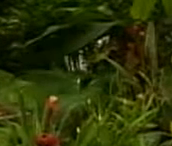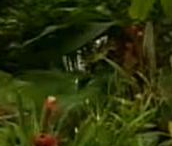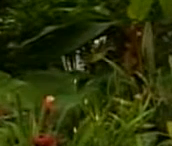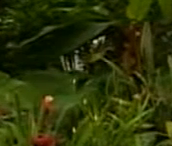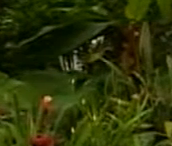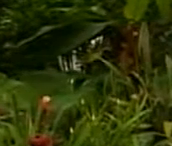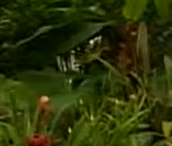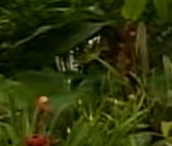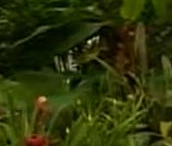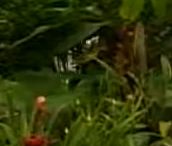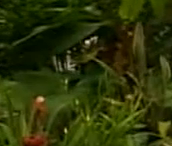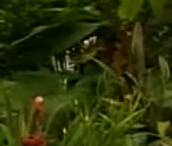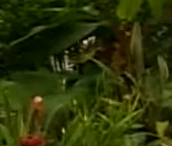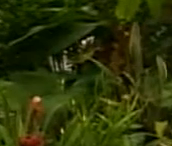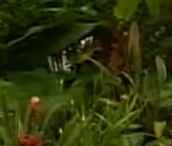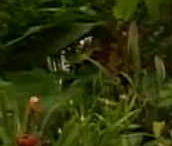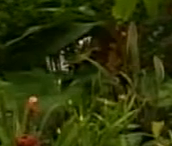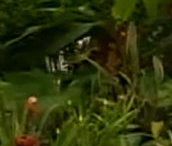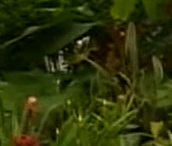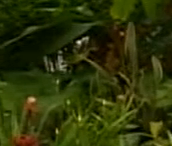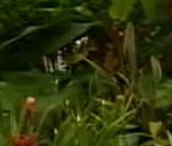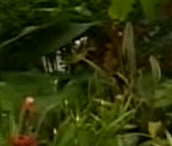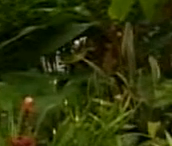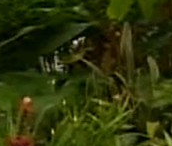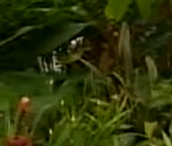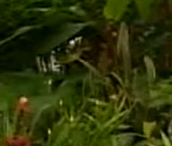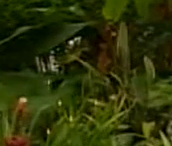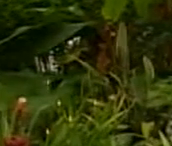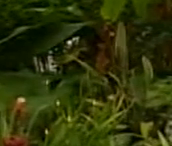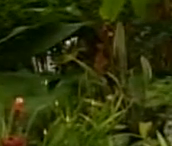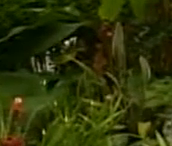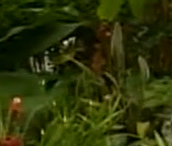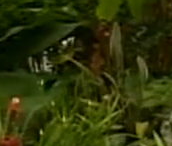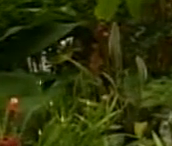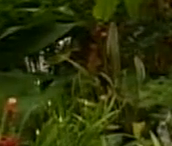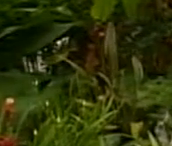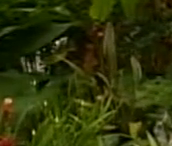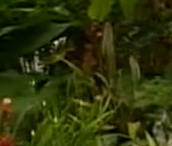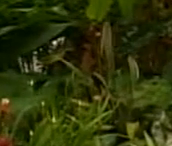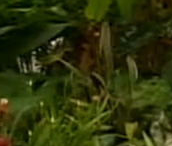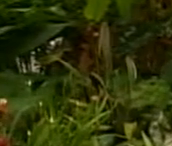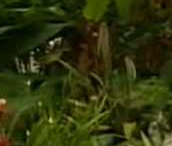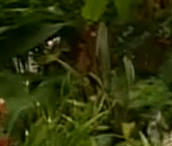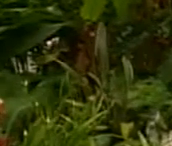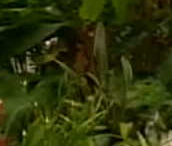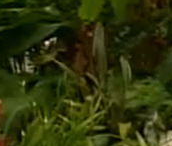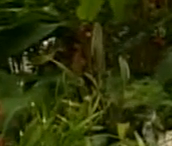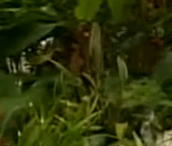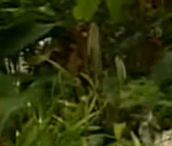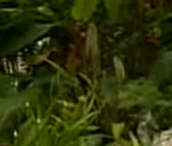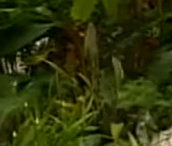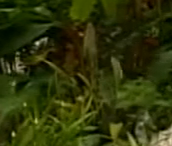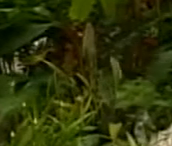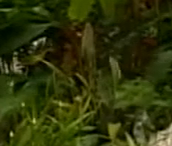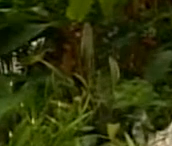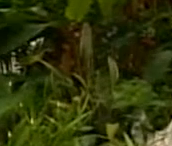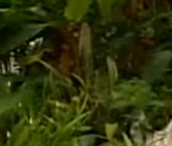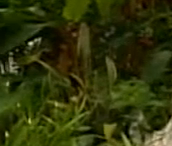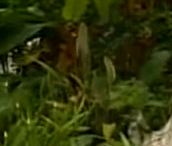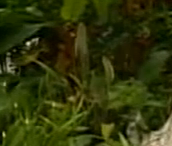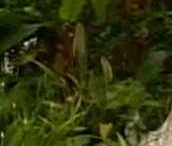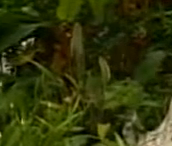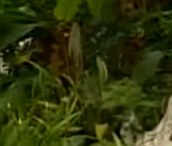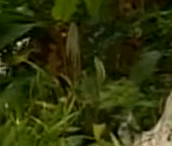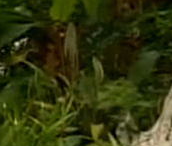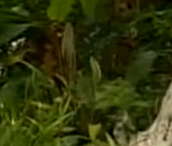una nueva edición de Conexión Vital, un programa de prevención y educación en salud, con este lindo paisaje de nuestro parque médico situado a media cuadra de la iglesia